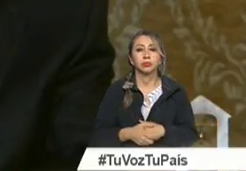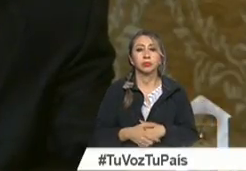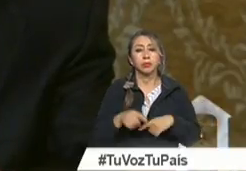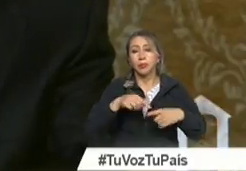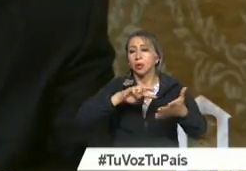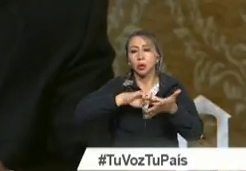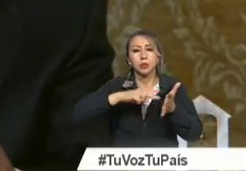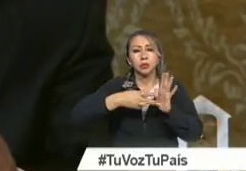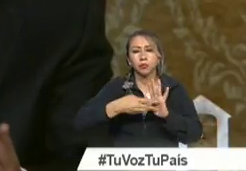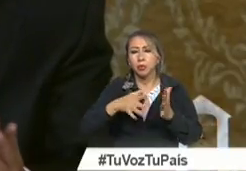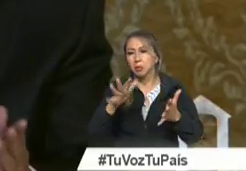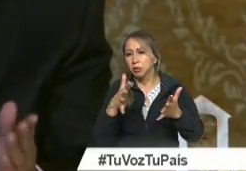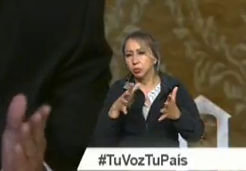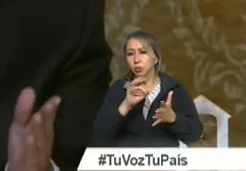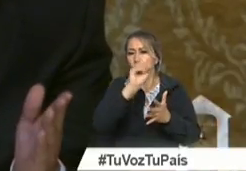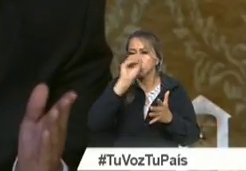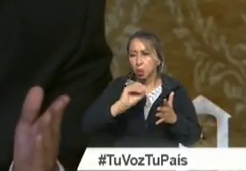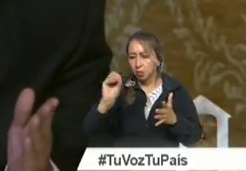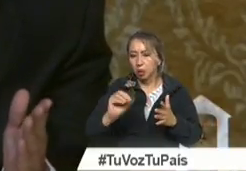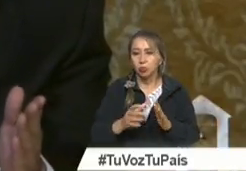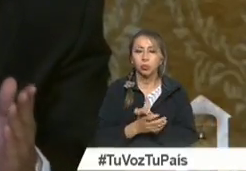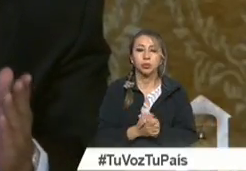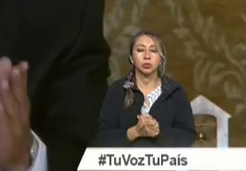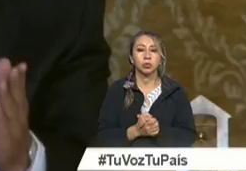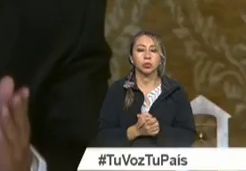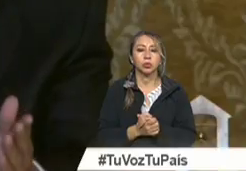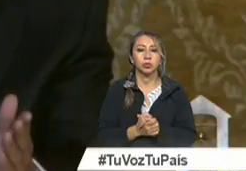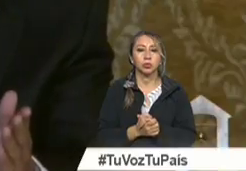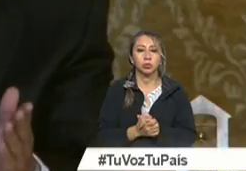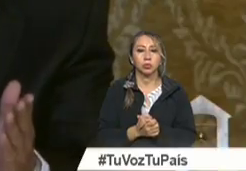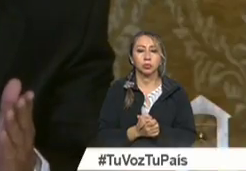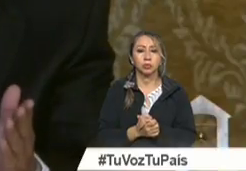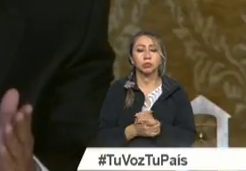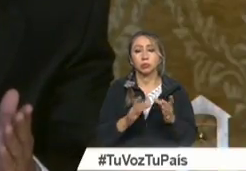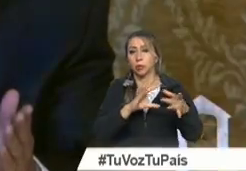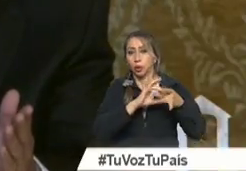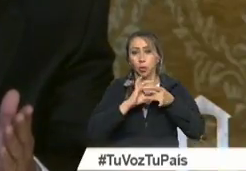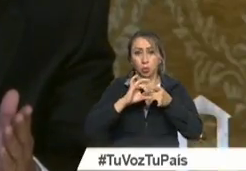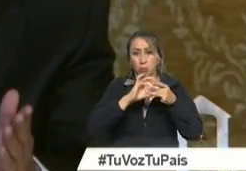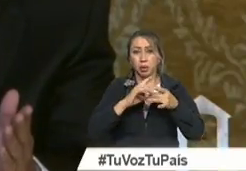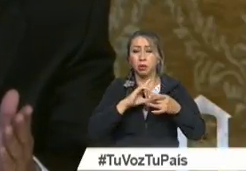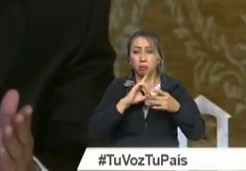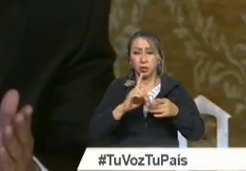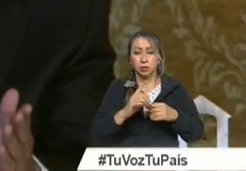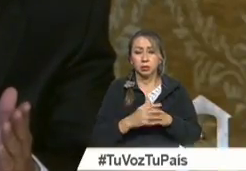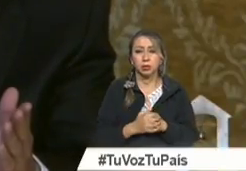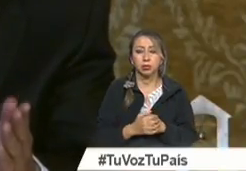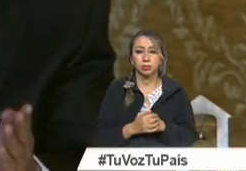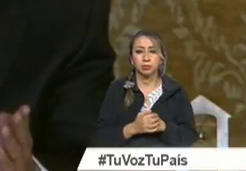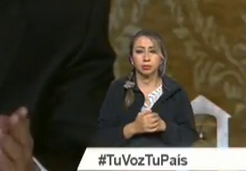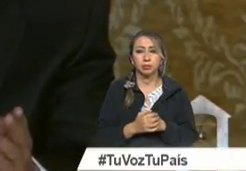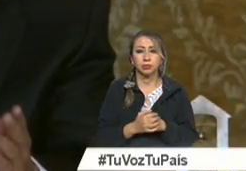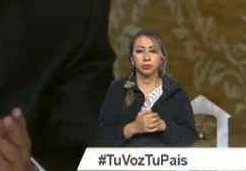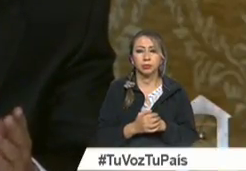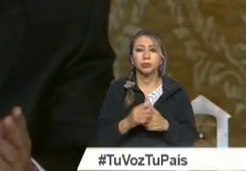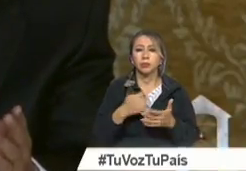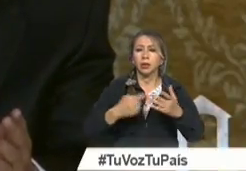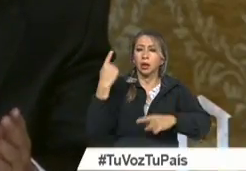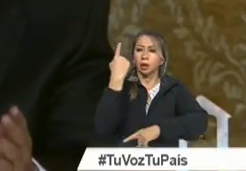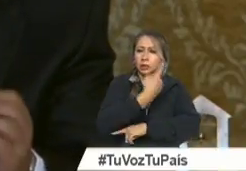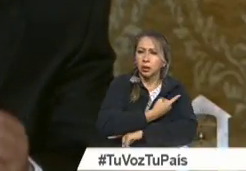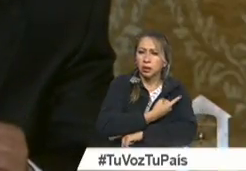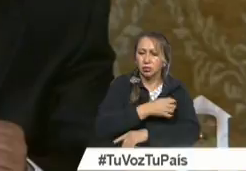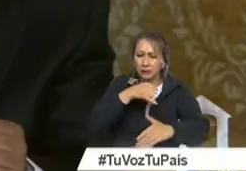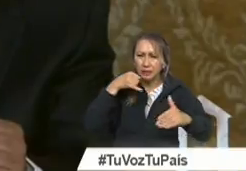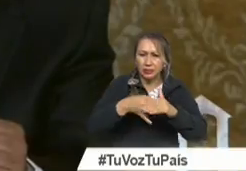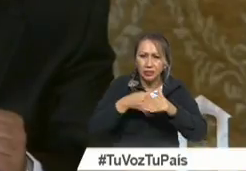significa un promedio y una compañera mencionaba el tema de que este día serán violadas